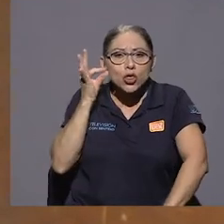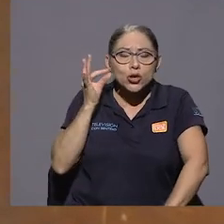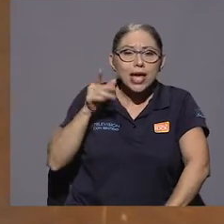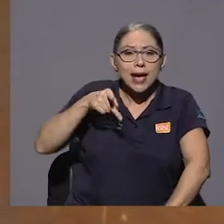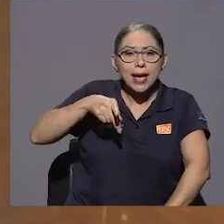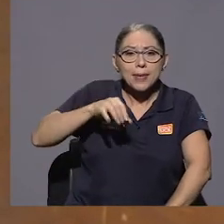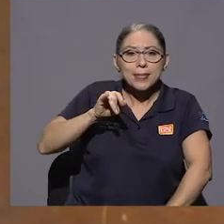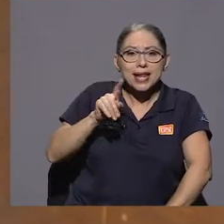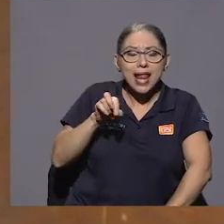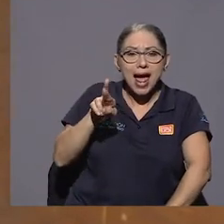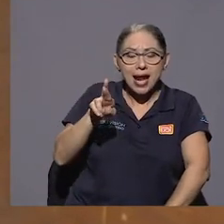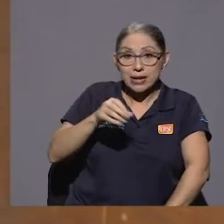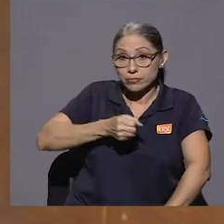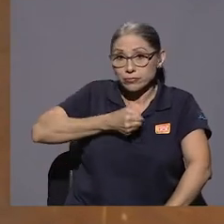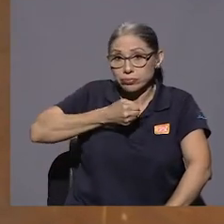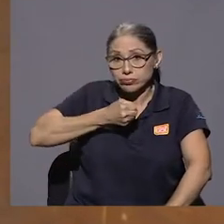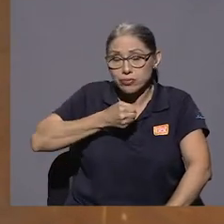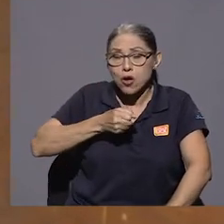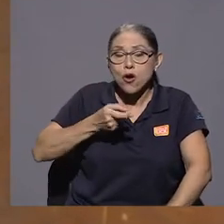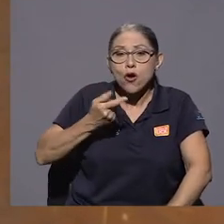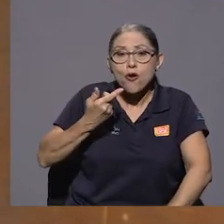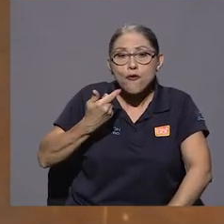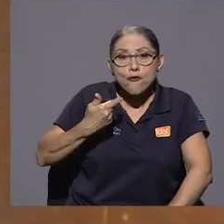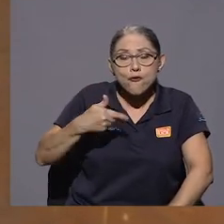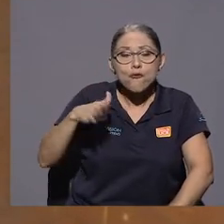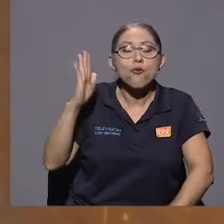Doña Pilar fue,